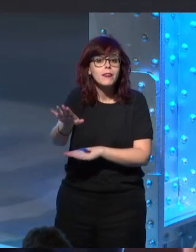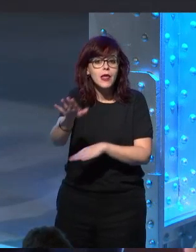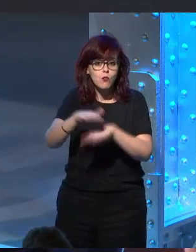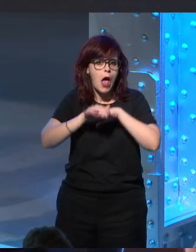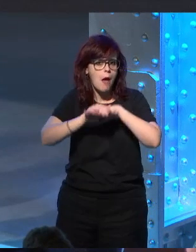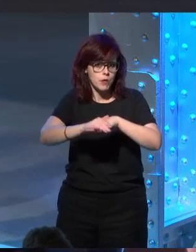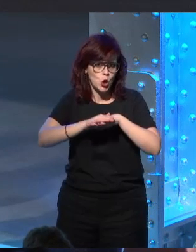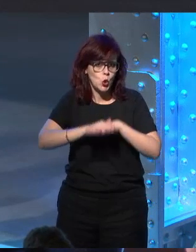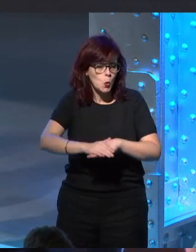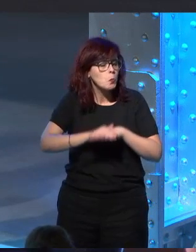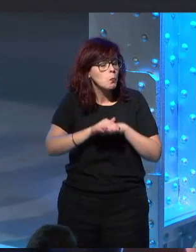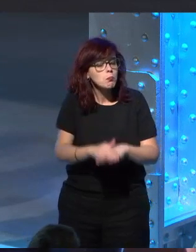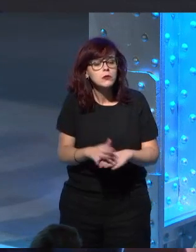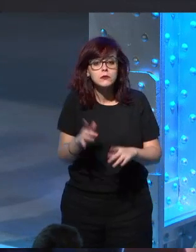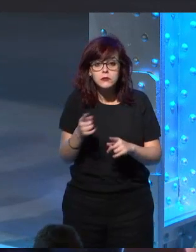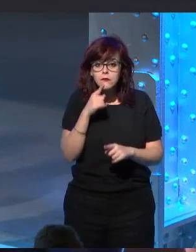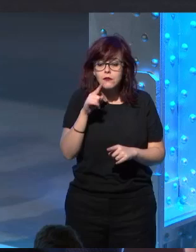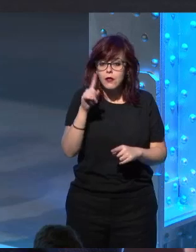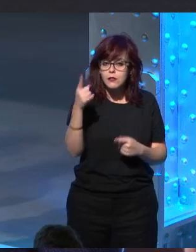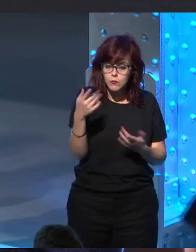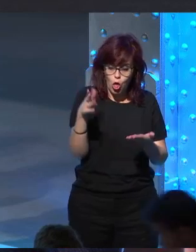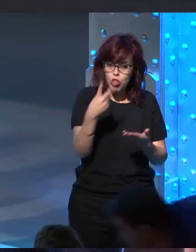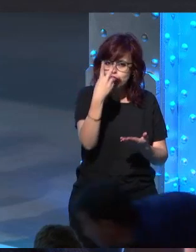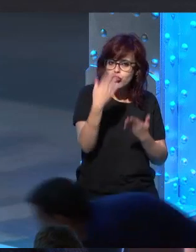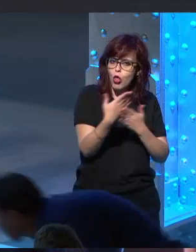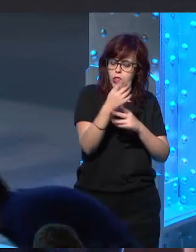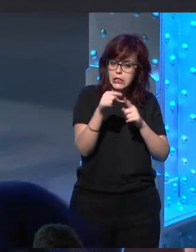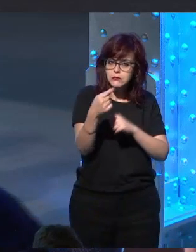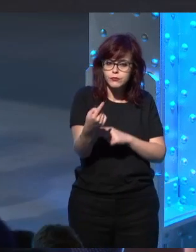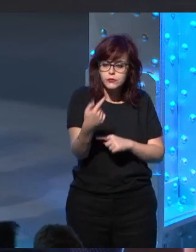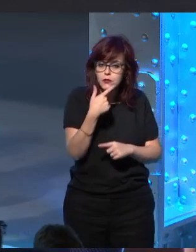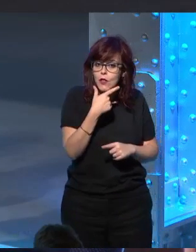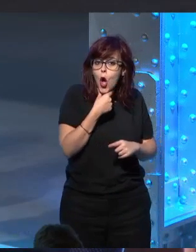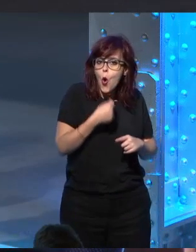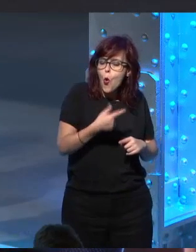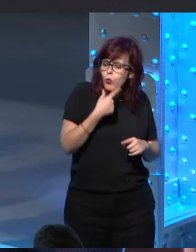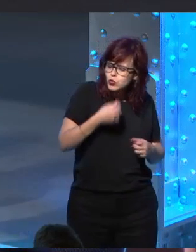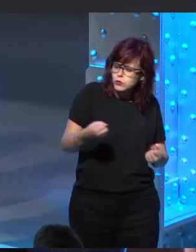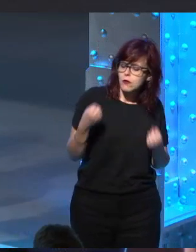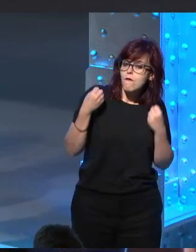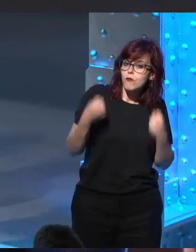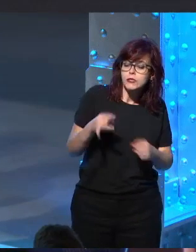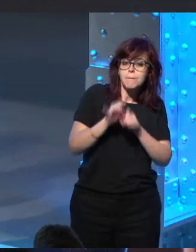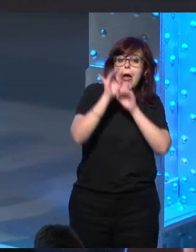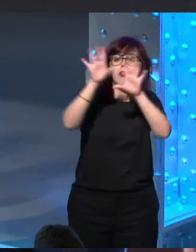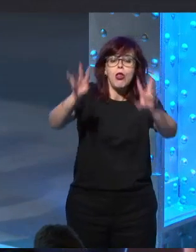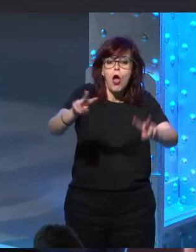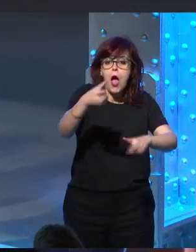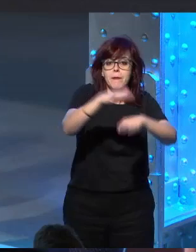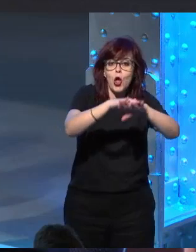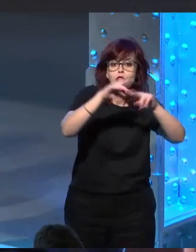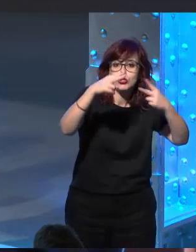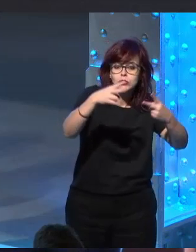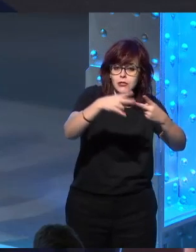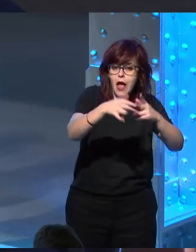un amigo mío, que al cabo de 2 días me dijo, me ha gustado mucho. Se lo he mandado a 2 amigos míos. Entonces al cabo de 15 días el artículo llegó a